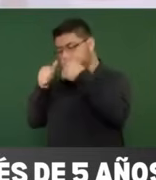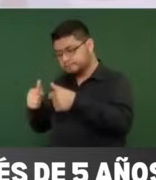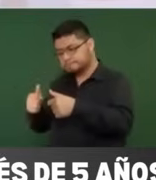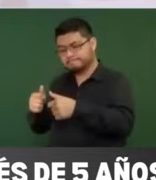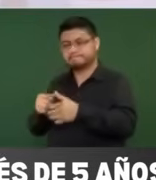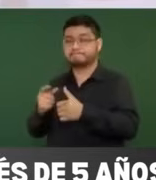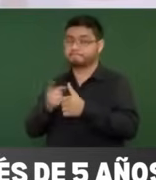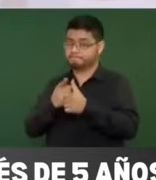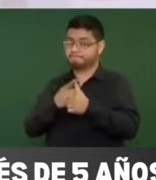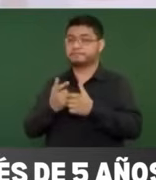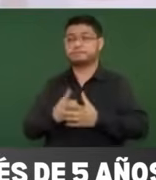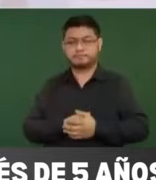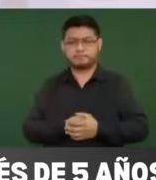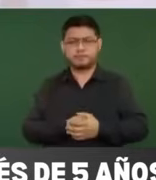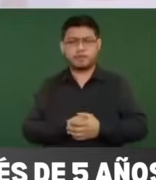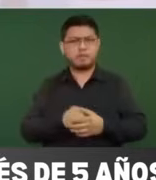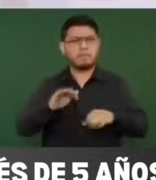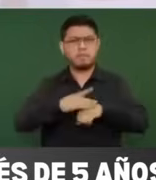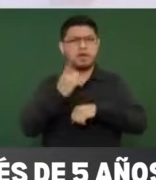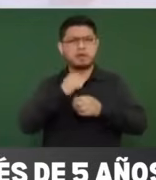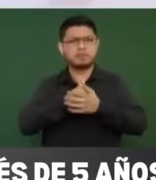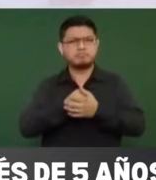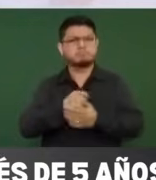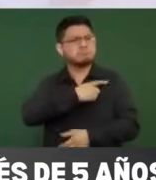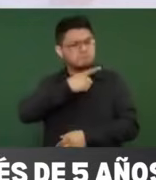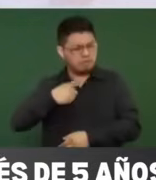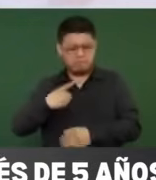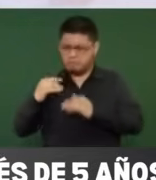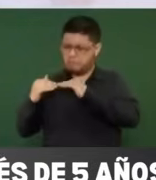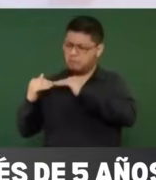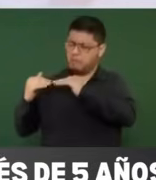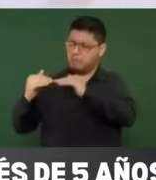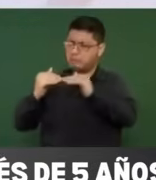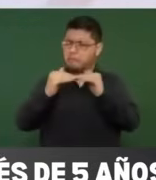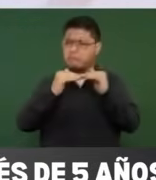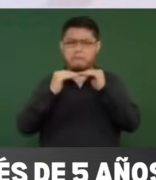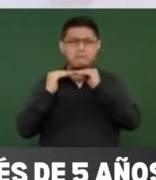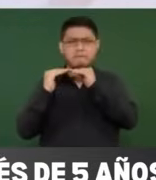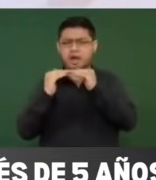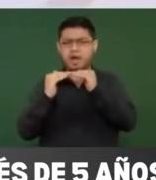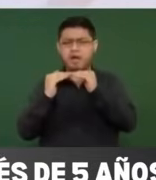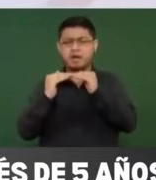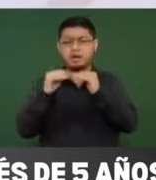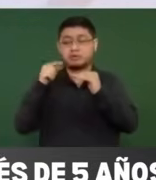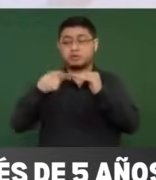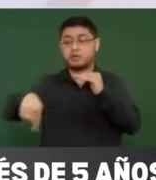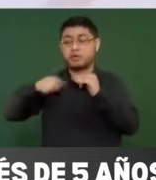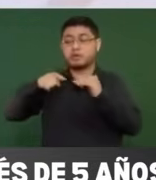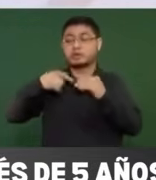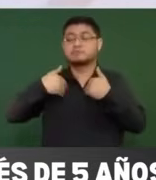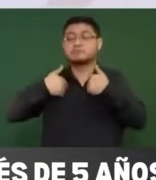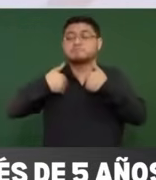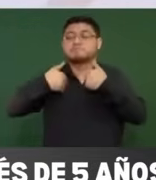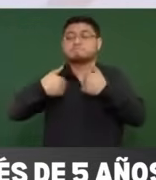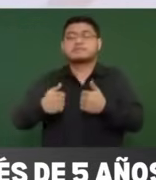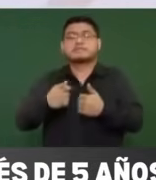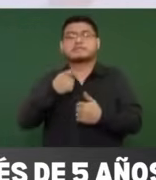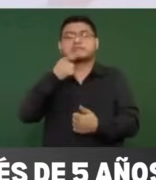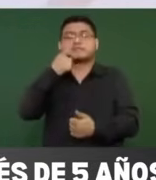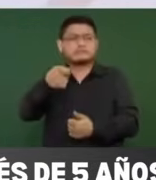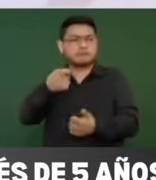Porque se debe de internalizar bien lo que significa nuestro